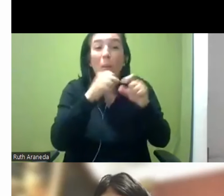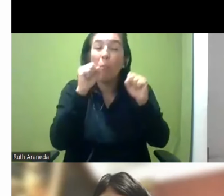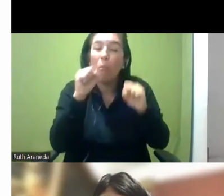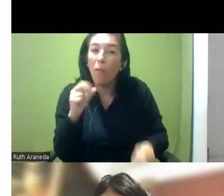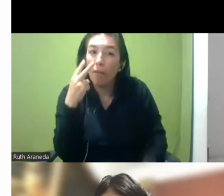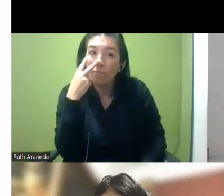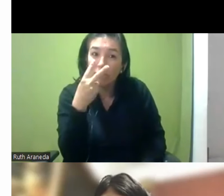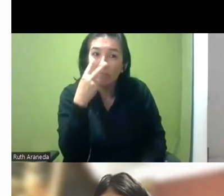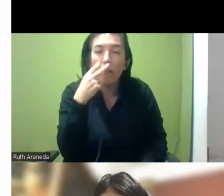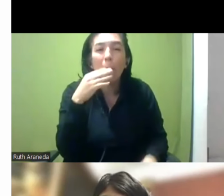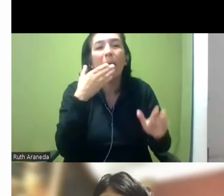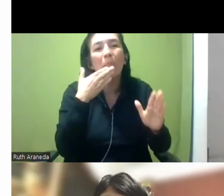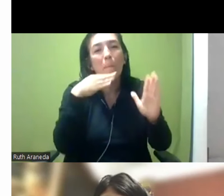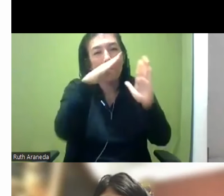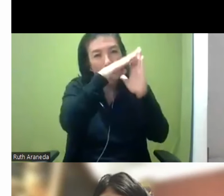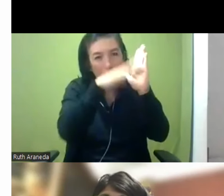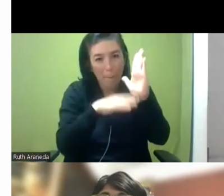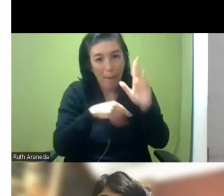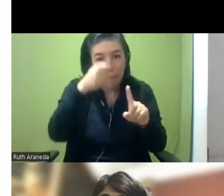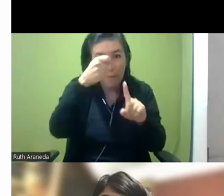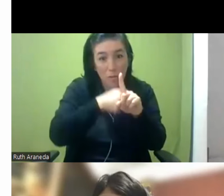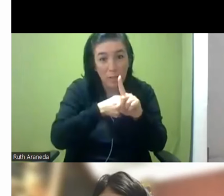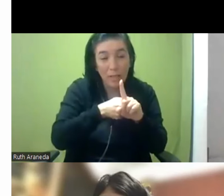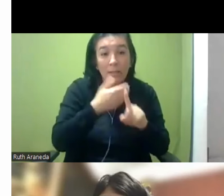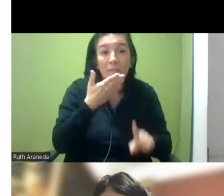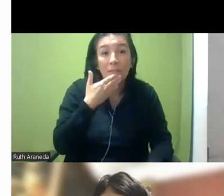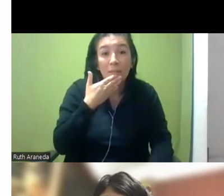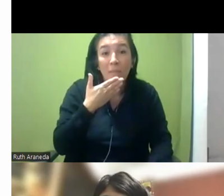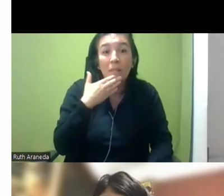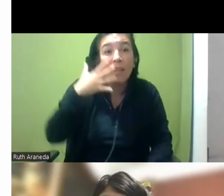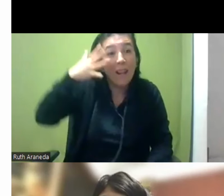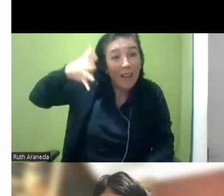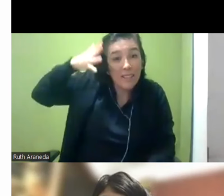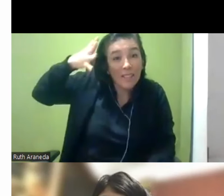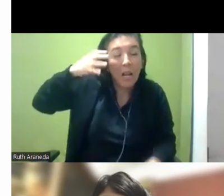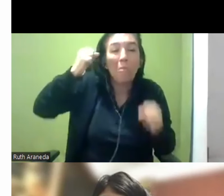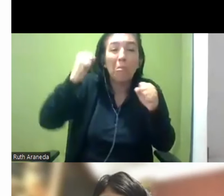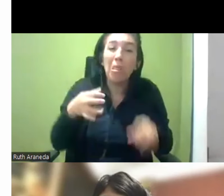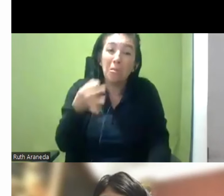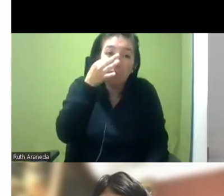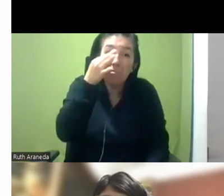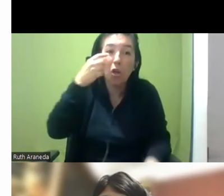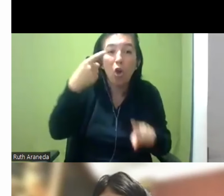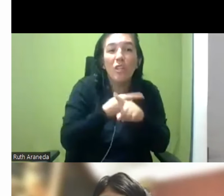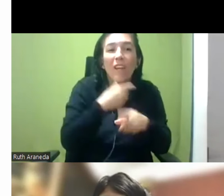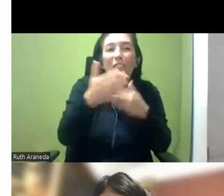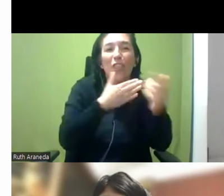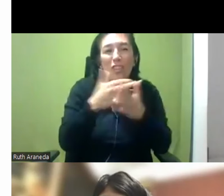nuestra programación mensual. Y como les comenté al comienzo, la charla la pueden revisar después en nuestro canal de YouTube.